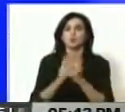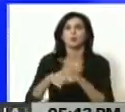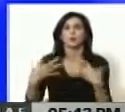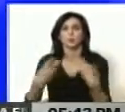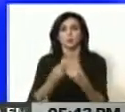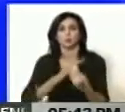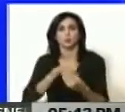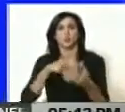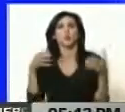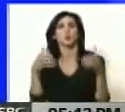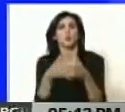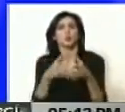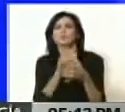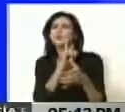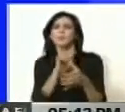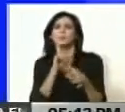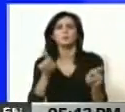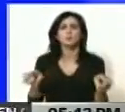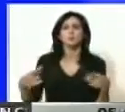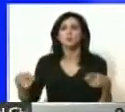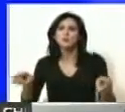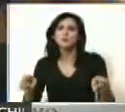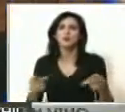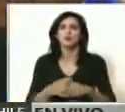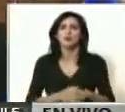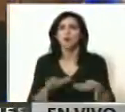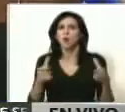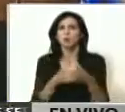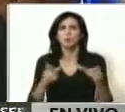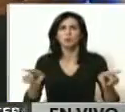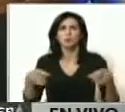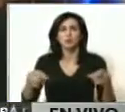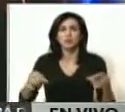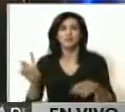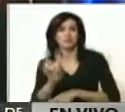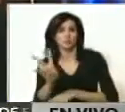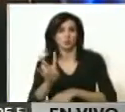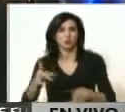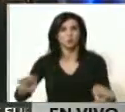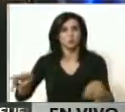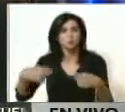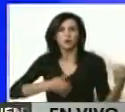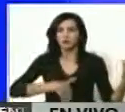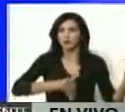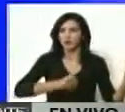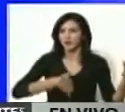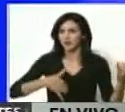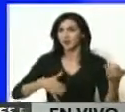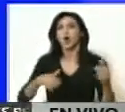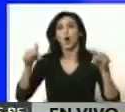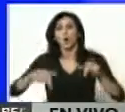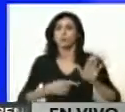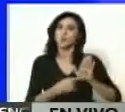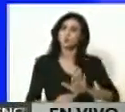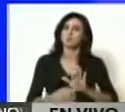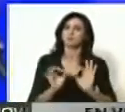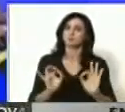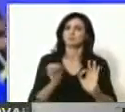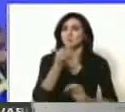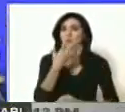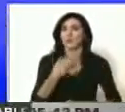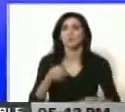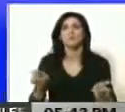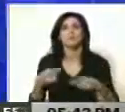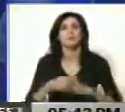encuentra la agrupación Carmelo con Carburo, que es una agrupación folclórica que nos va a deleitar el día de hoy con su gran música. Pero